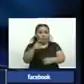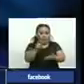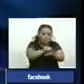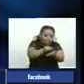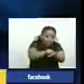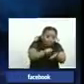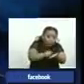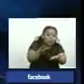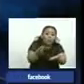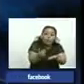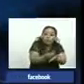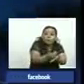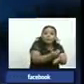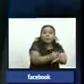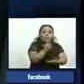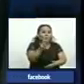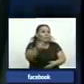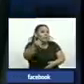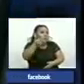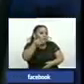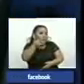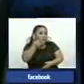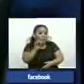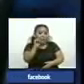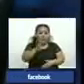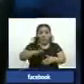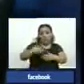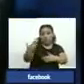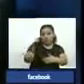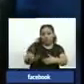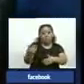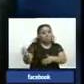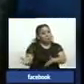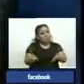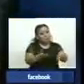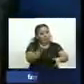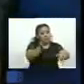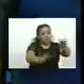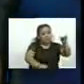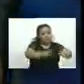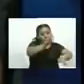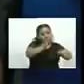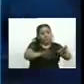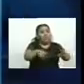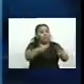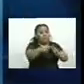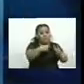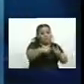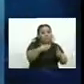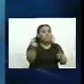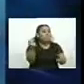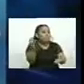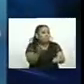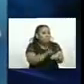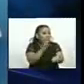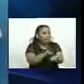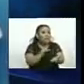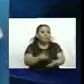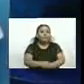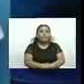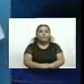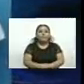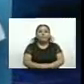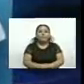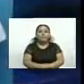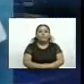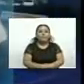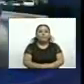recolectado y un teléfono celular. En las próximas horas serán remitidos ante un juzgado acusado del delito de extorsión agravada.